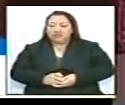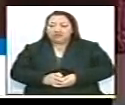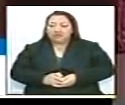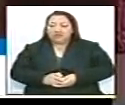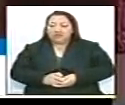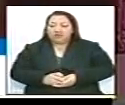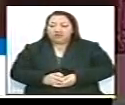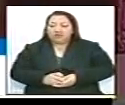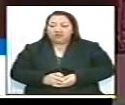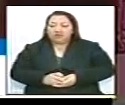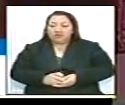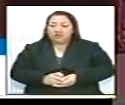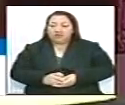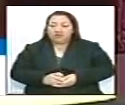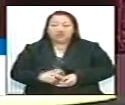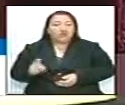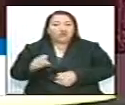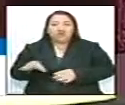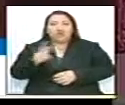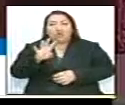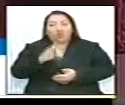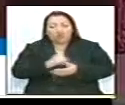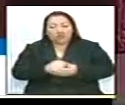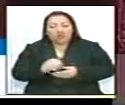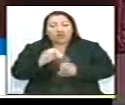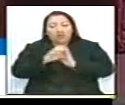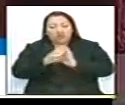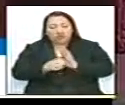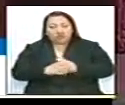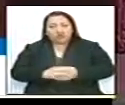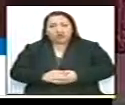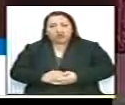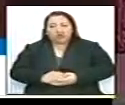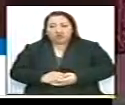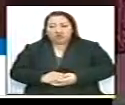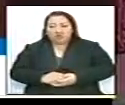fraude, no, dice se realizan dentro de 4 meses. La Constitución,